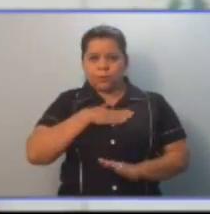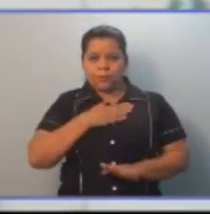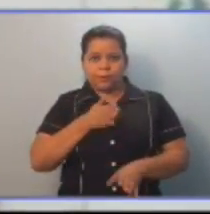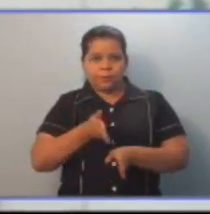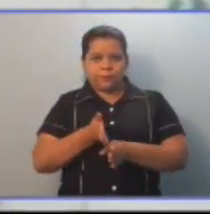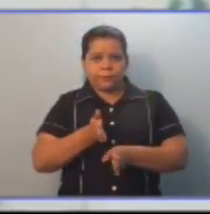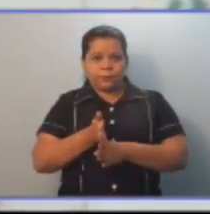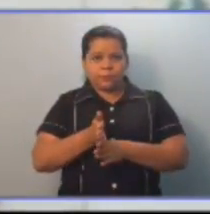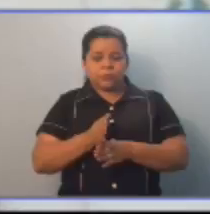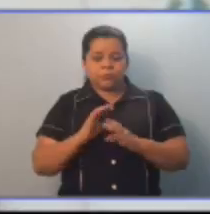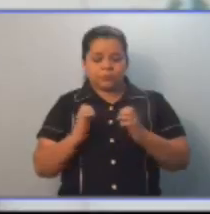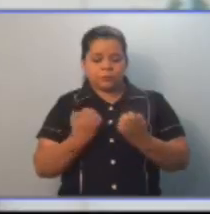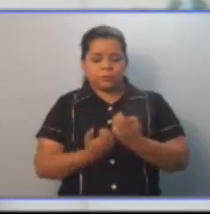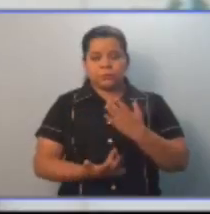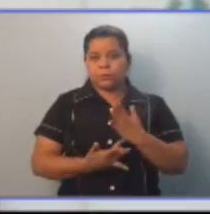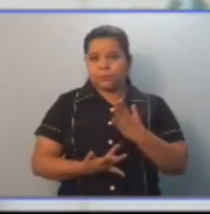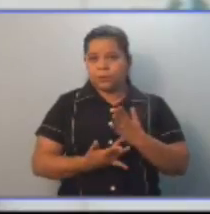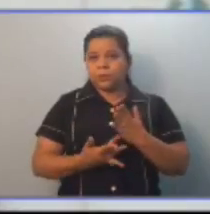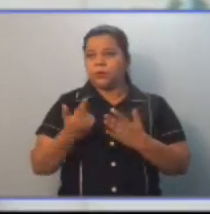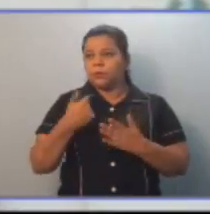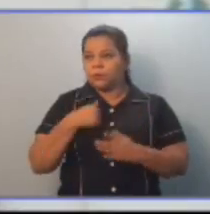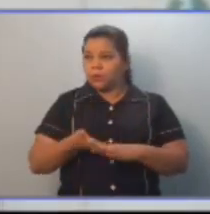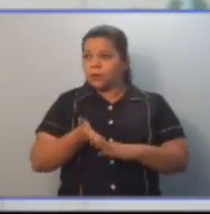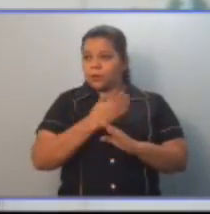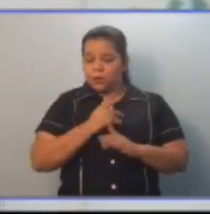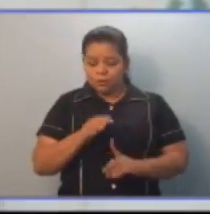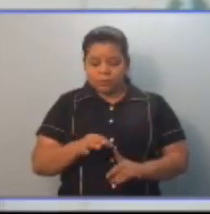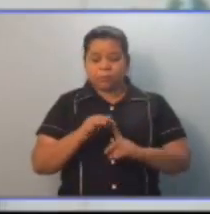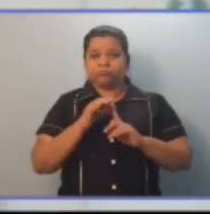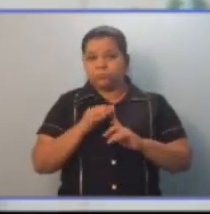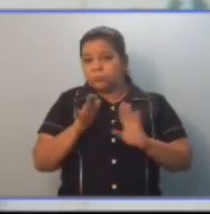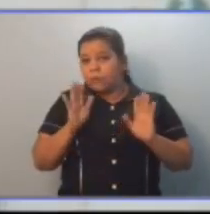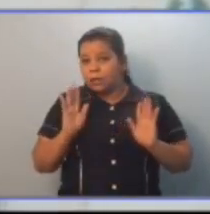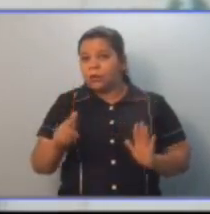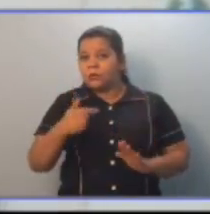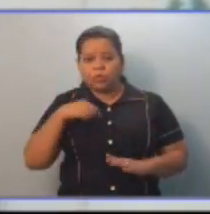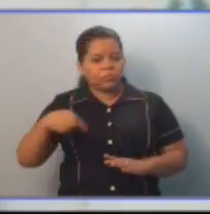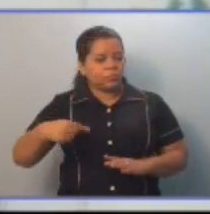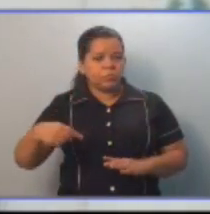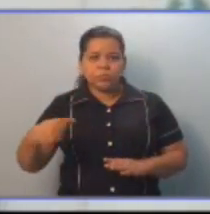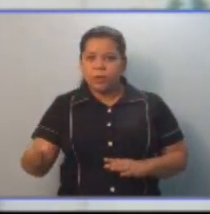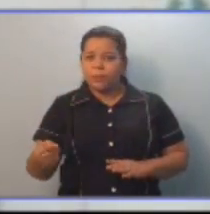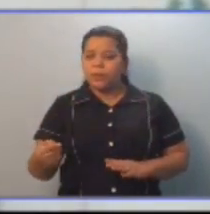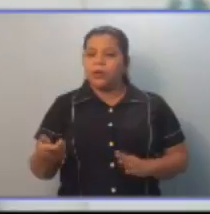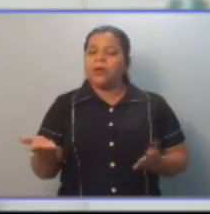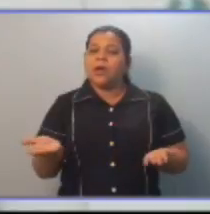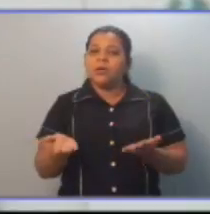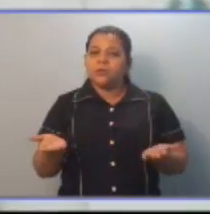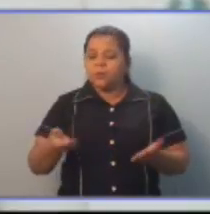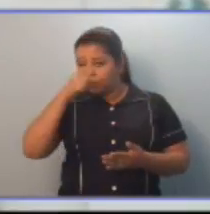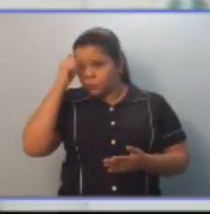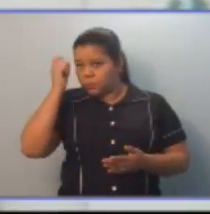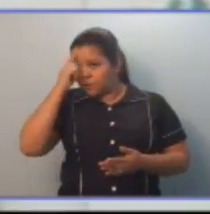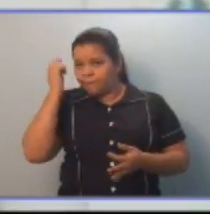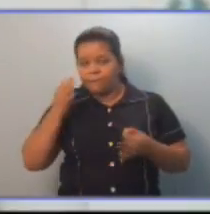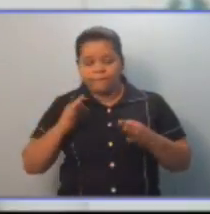punto de vista técnico, porque en los cargos en que he desempeñado, pues me he caracterizado precisamente por hacer una labor